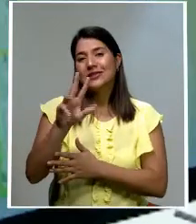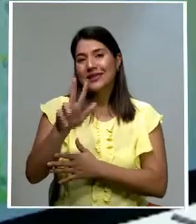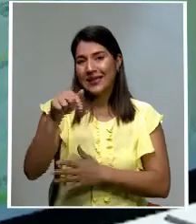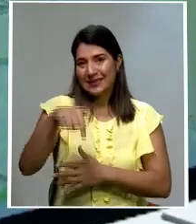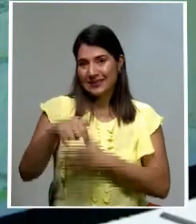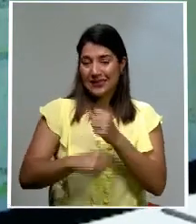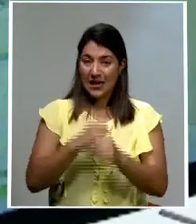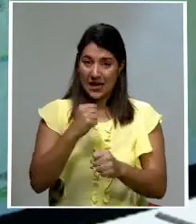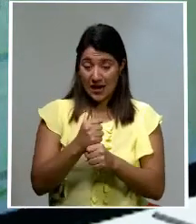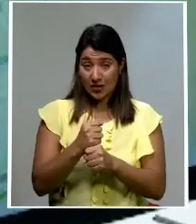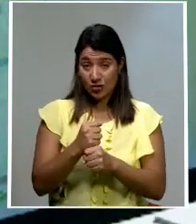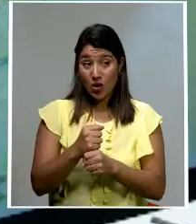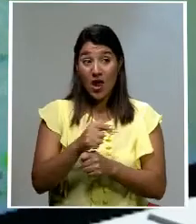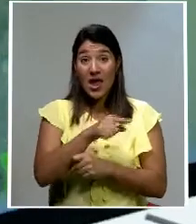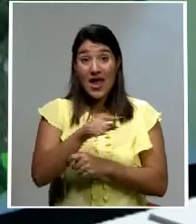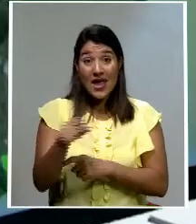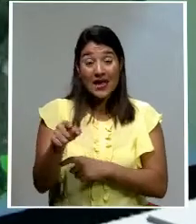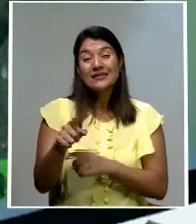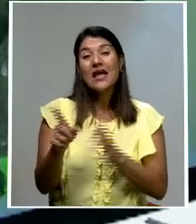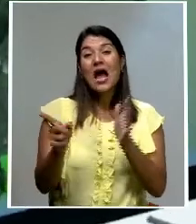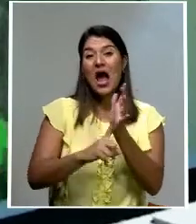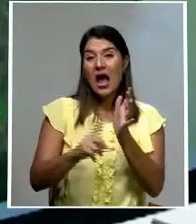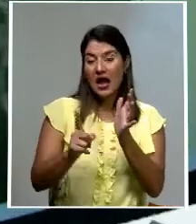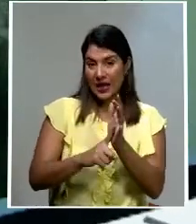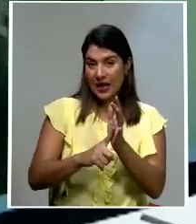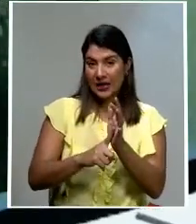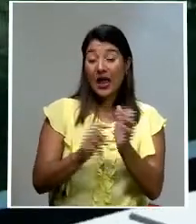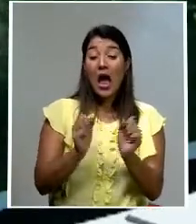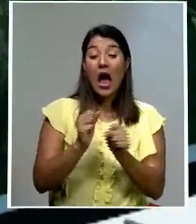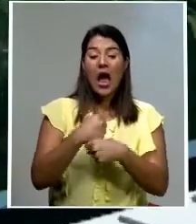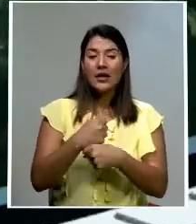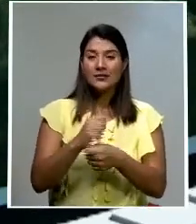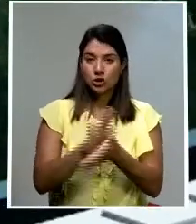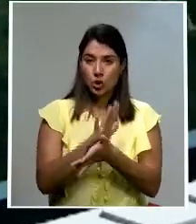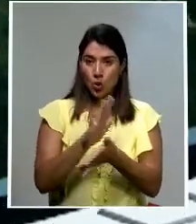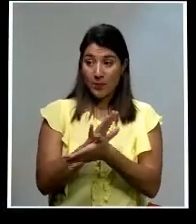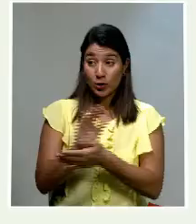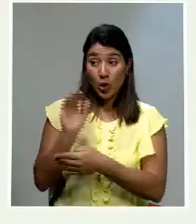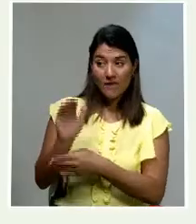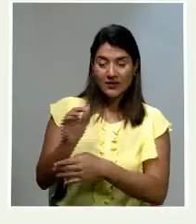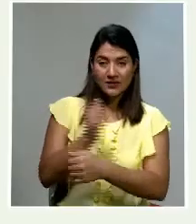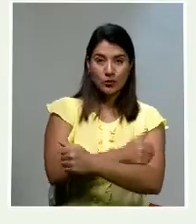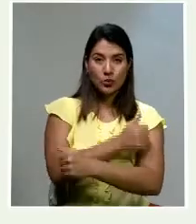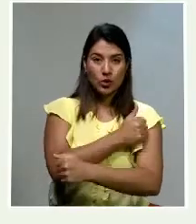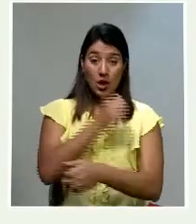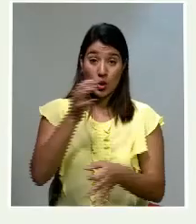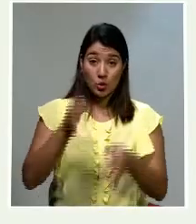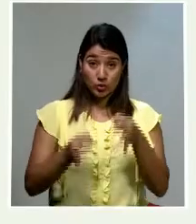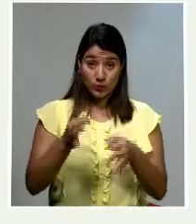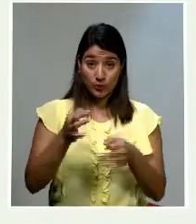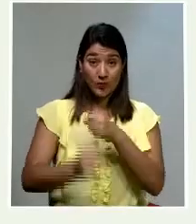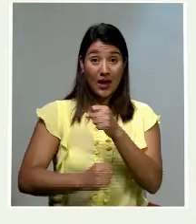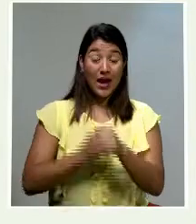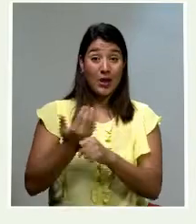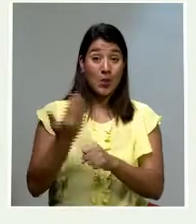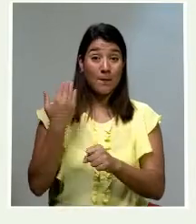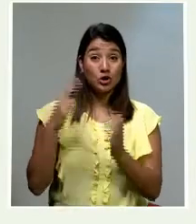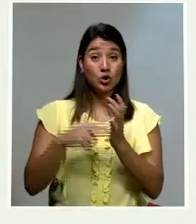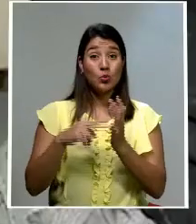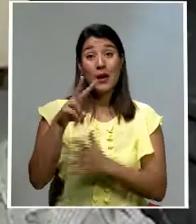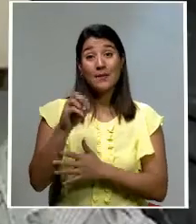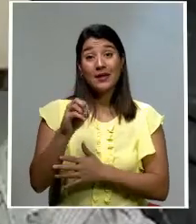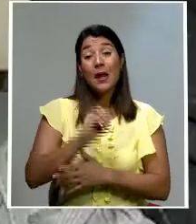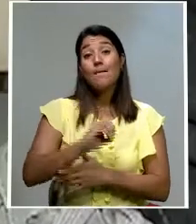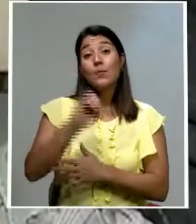Estas alertas son tratadas y canalizadas con informes dirigidos a la autoridad judicial. Además, indicaron que durante el año 2020 el porcentaje de